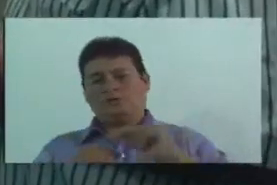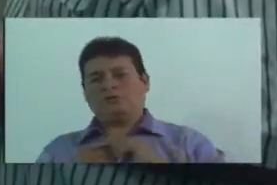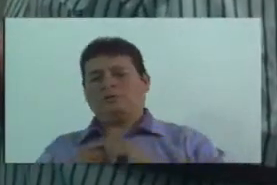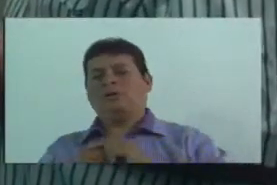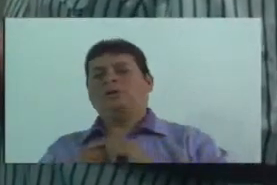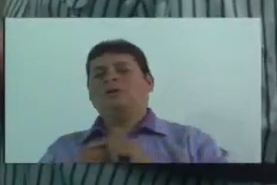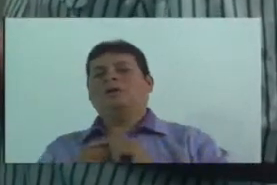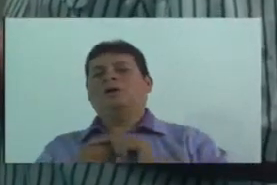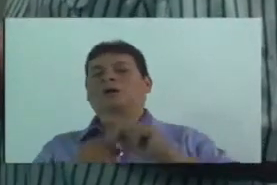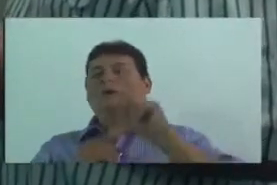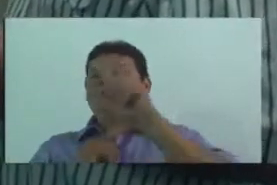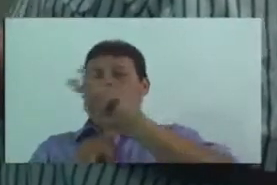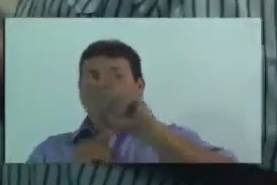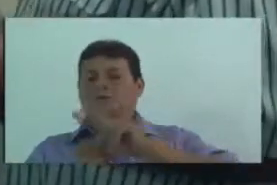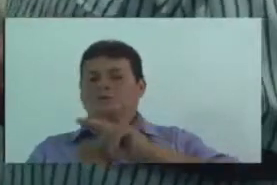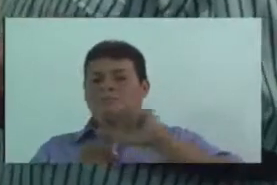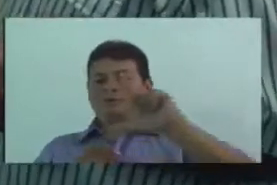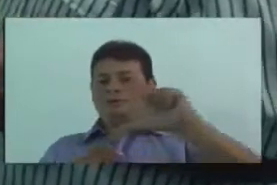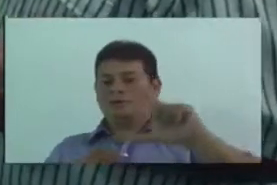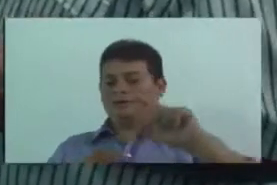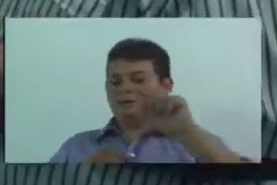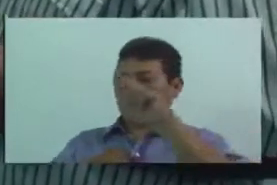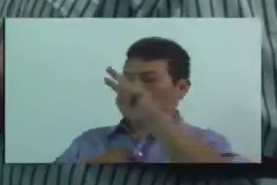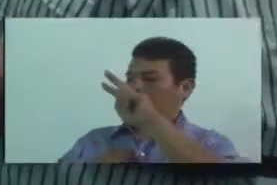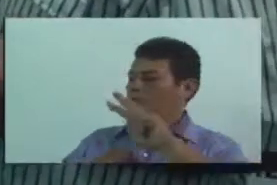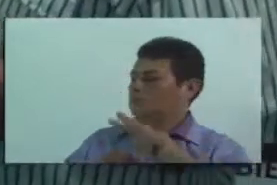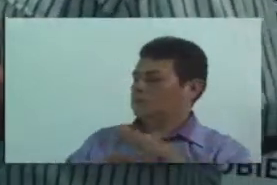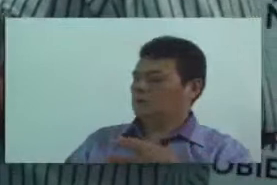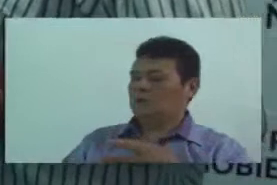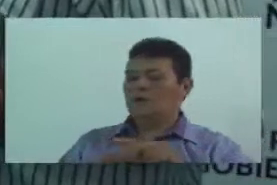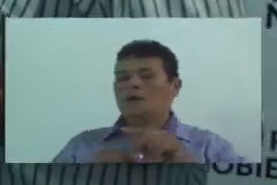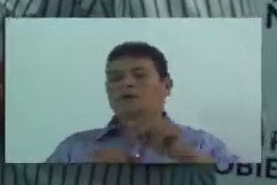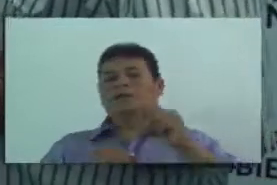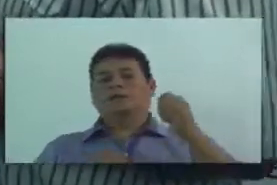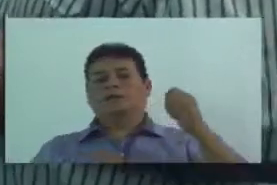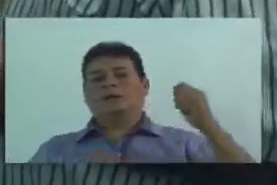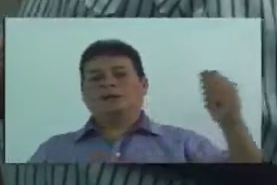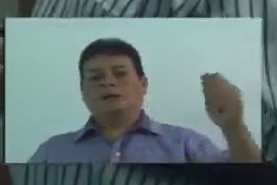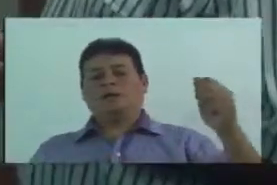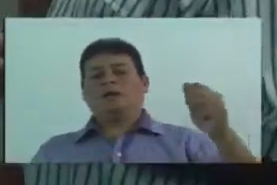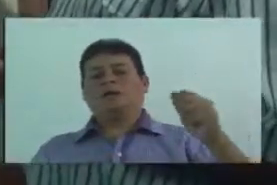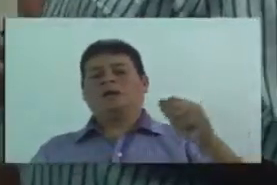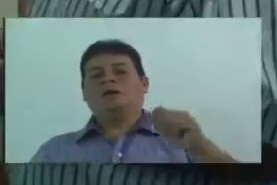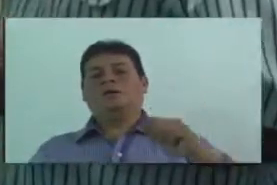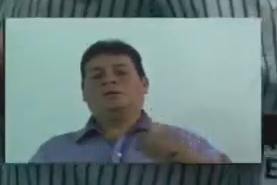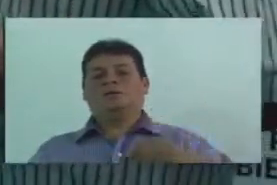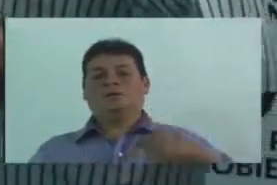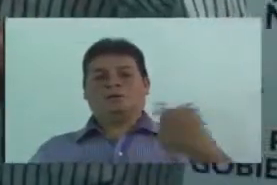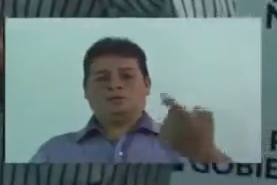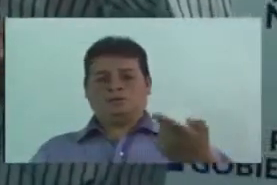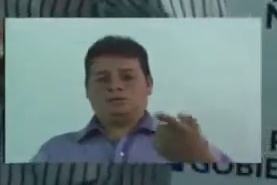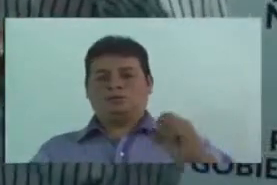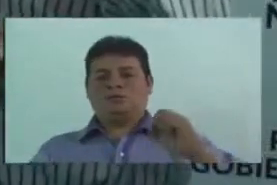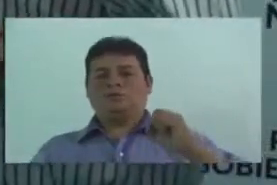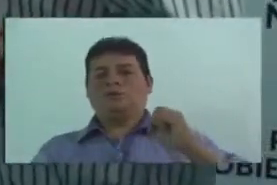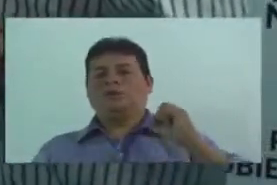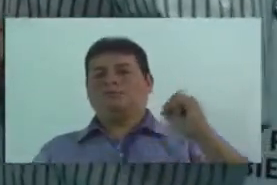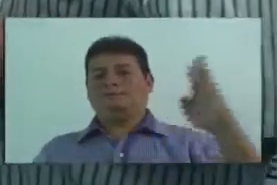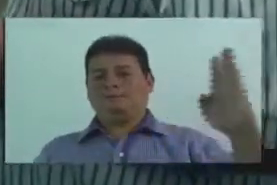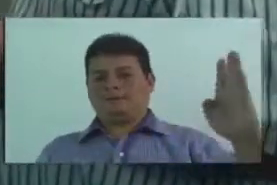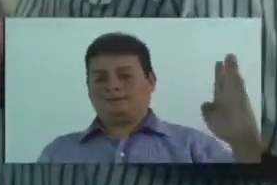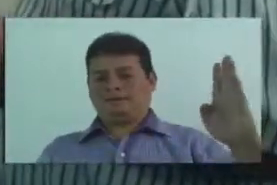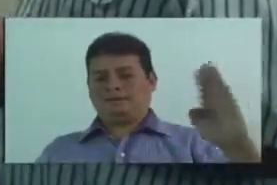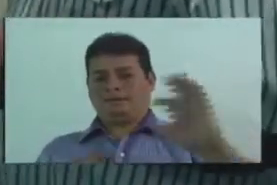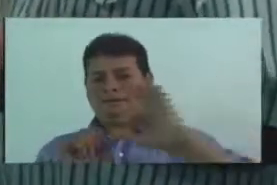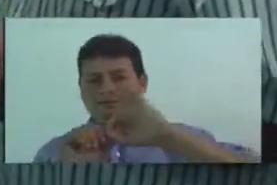es el símbolo de ángulo. Podemos decir el ángulo A o B. También podemos expresar de otra forma